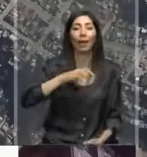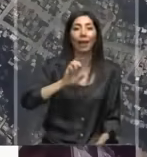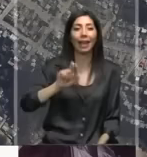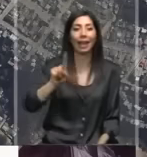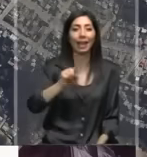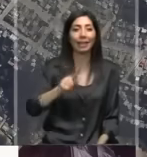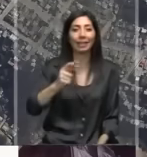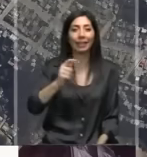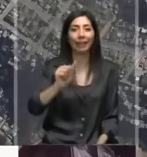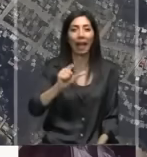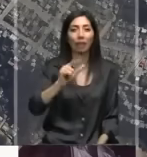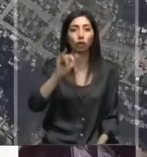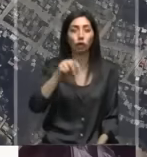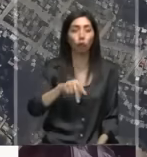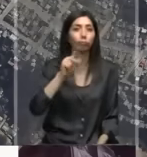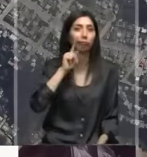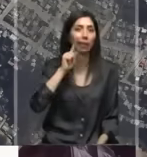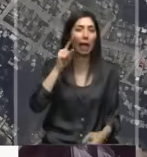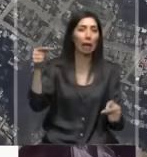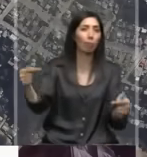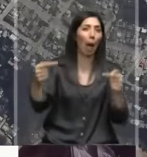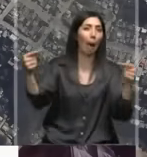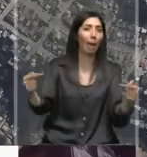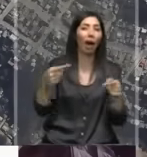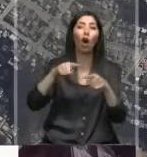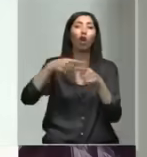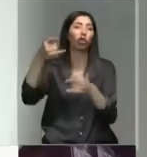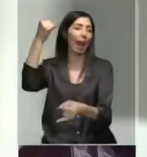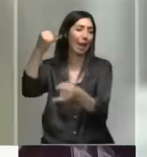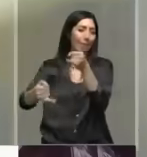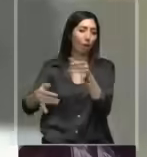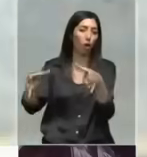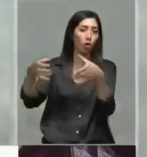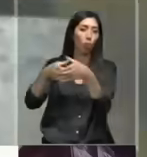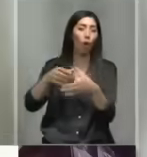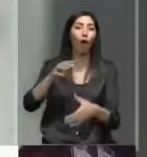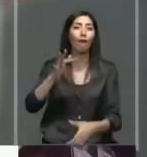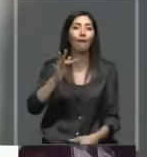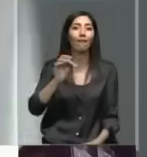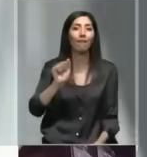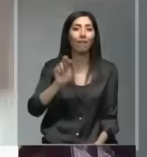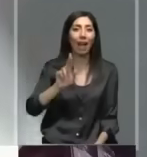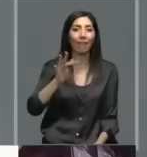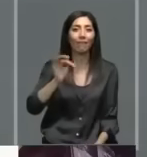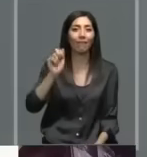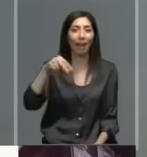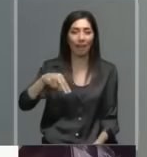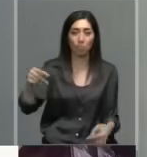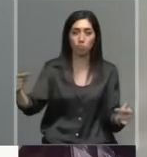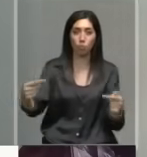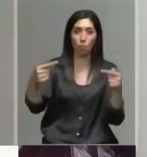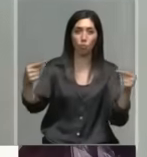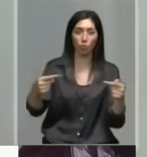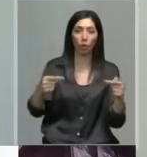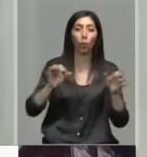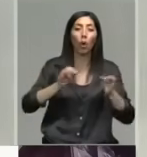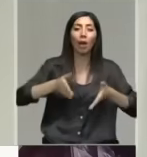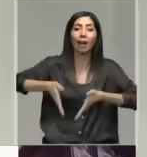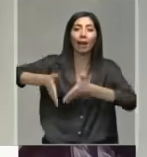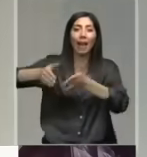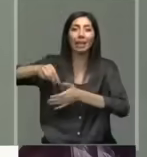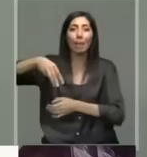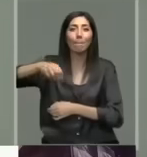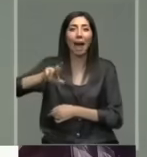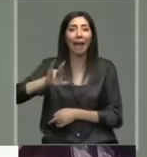llevan años en guerra por este territorio sus enemigos los Farfán, y el domicilio donde tenía su centro de operaciones en la calle Marina con San